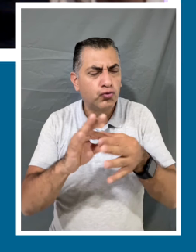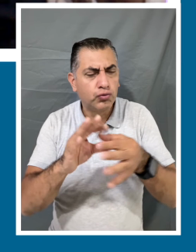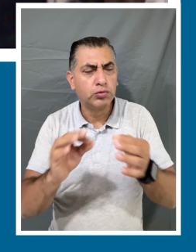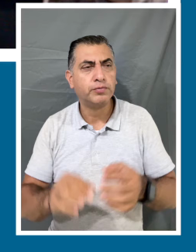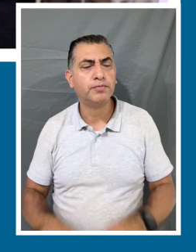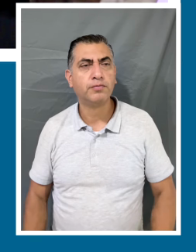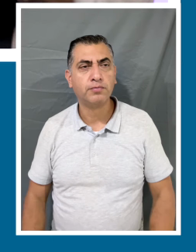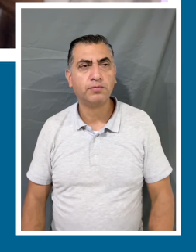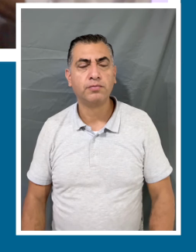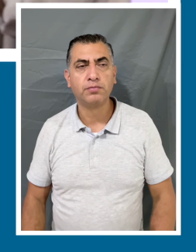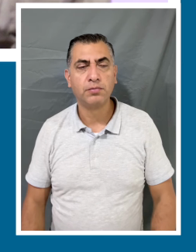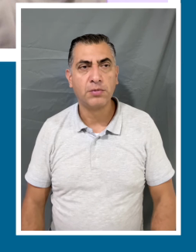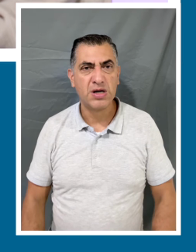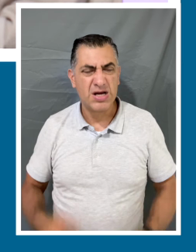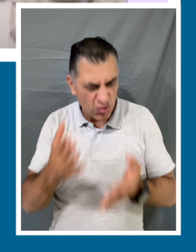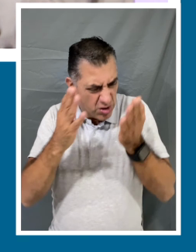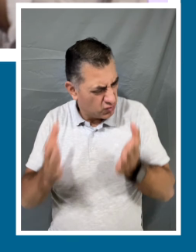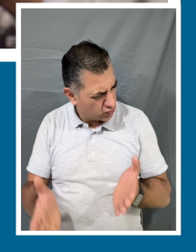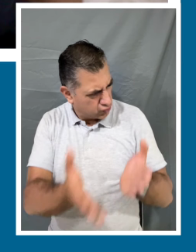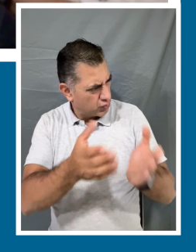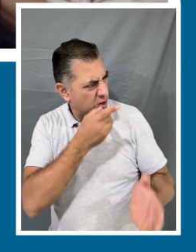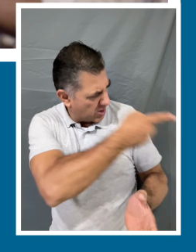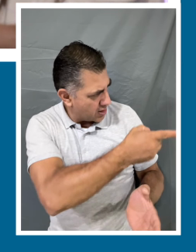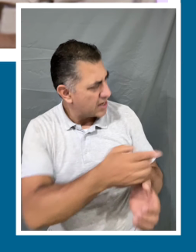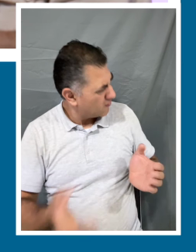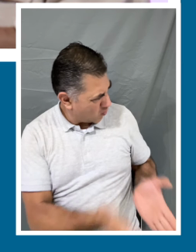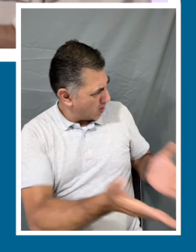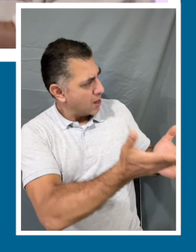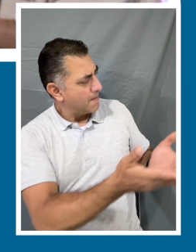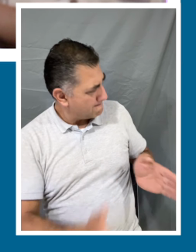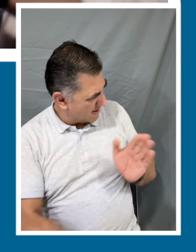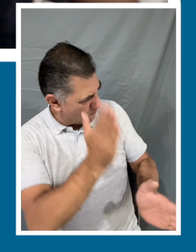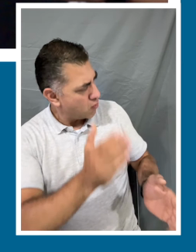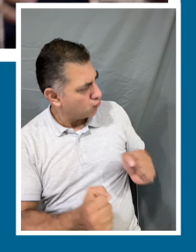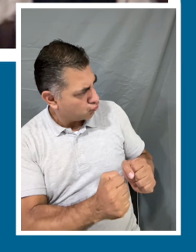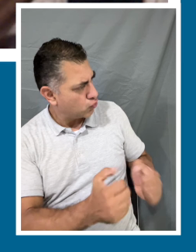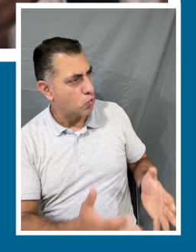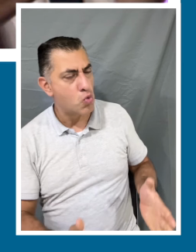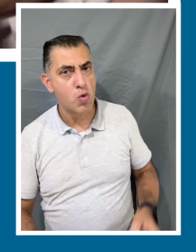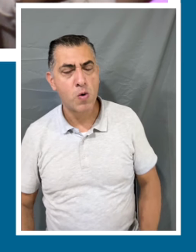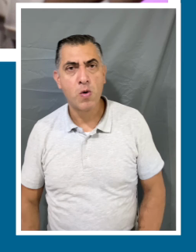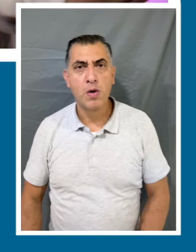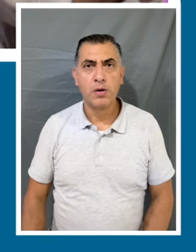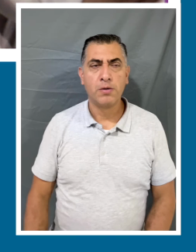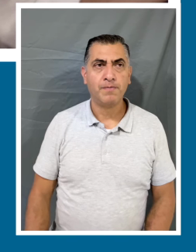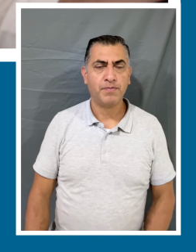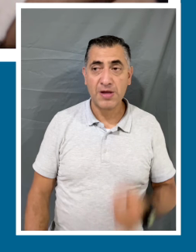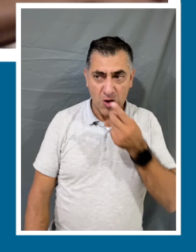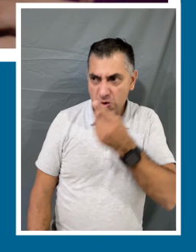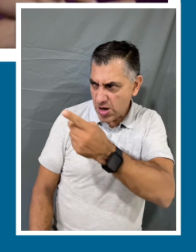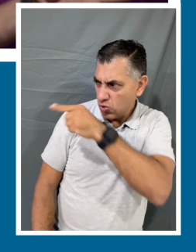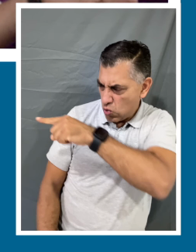ir leyendo por partes dice esfuércense Dile al que está a tu lado Esfuérzate Dile al que está a tu lado al que ignoraste dile